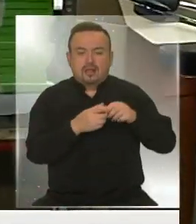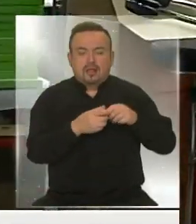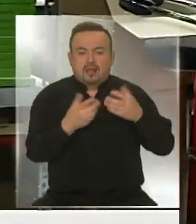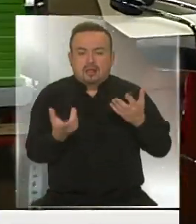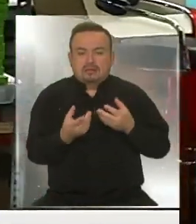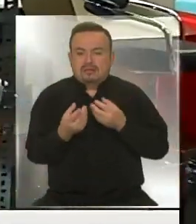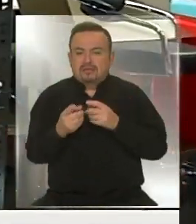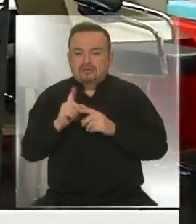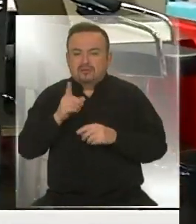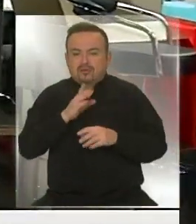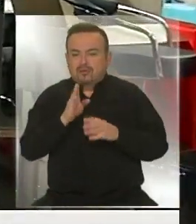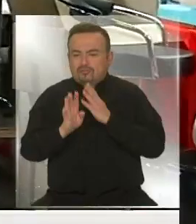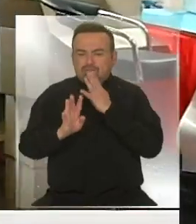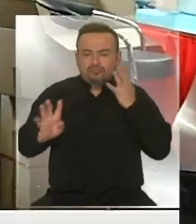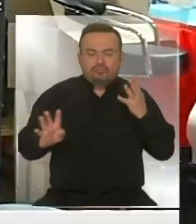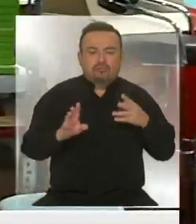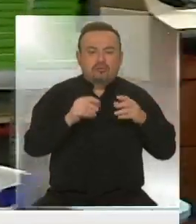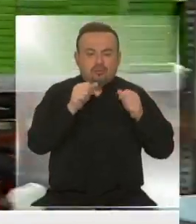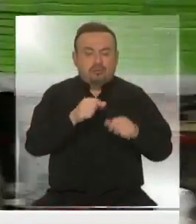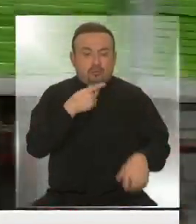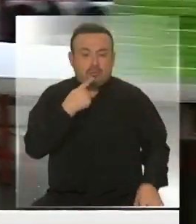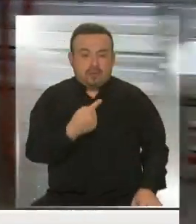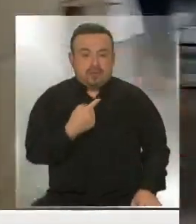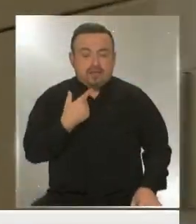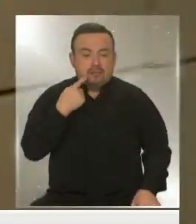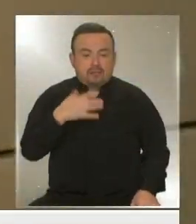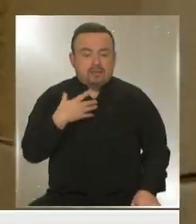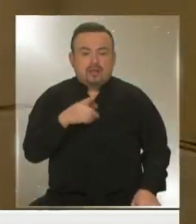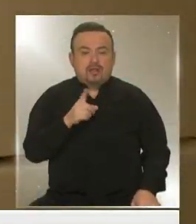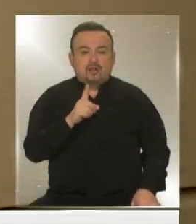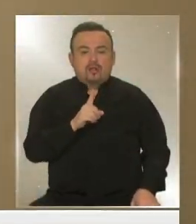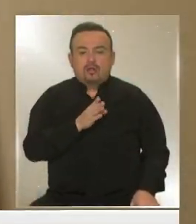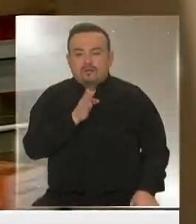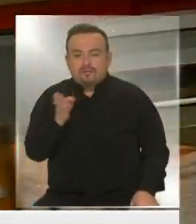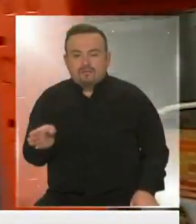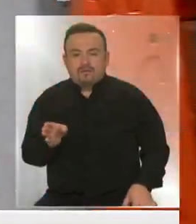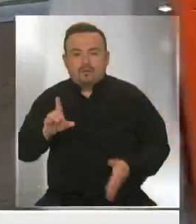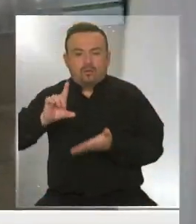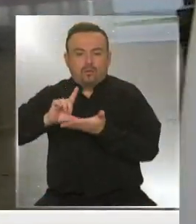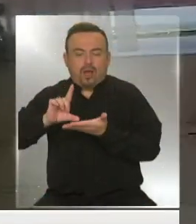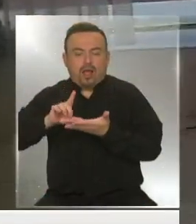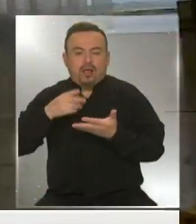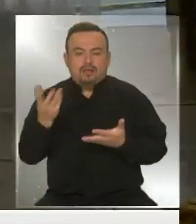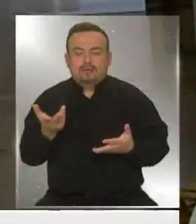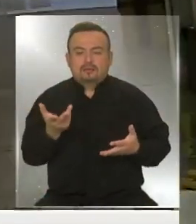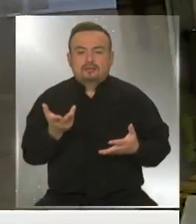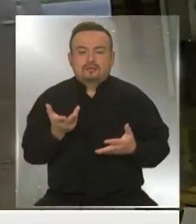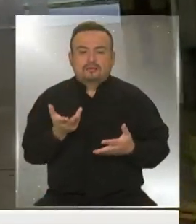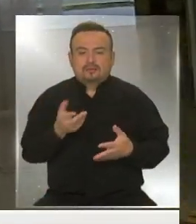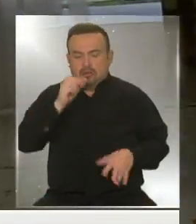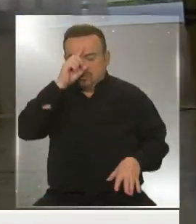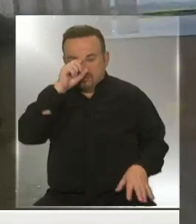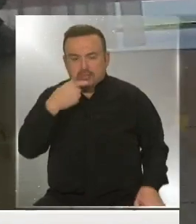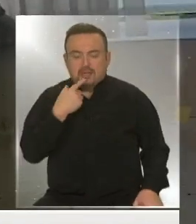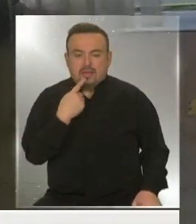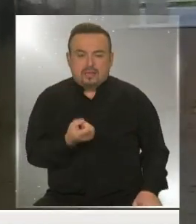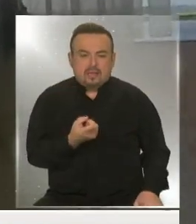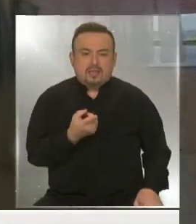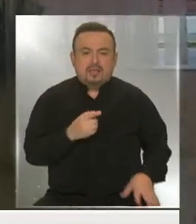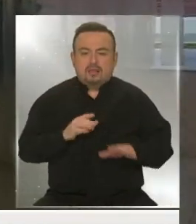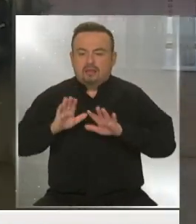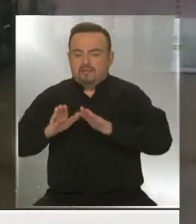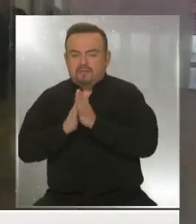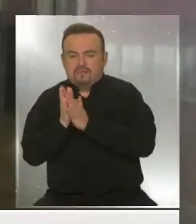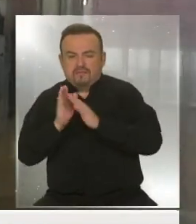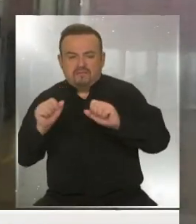las aglomeraciones. Eso es importante, tú nos decías, porque no es necesario hacerlo quizás en un lugar, con lo que conversábamos, con cadena de frío,